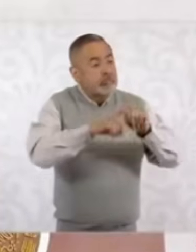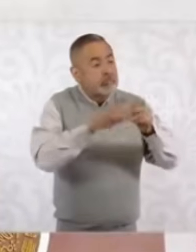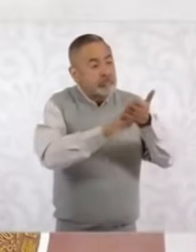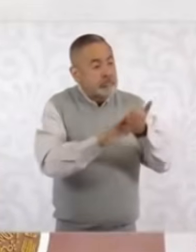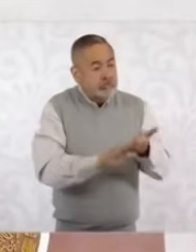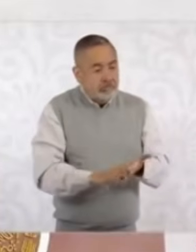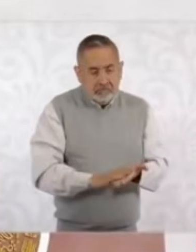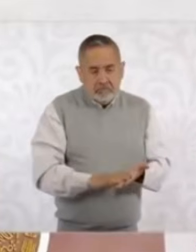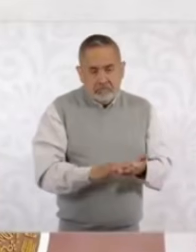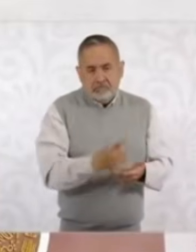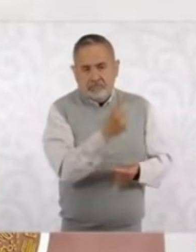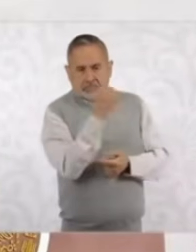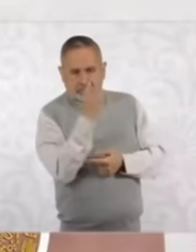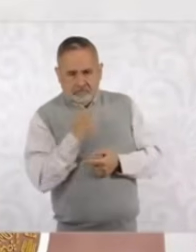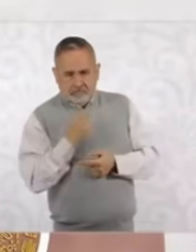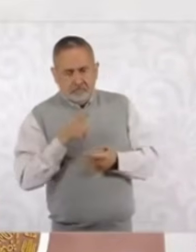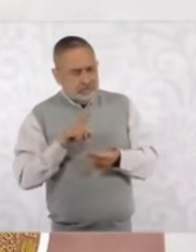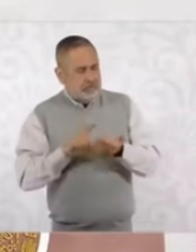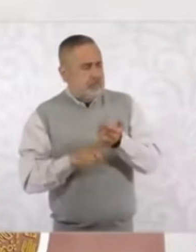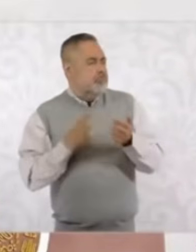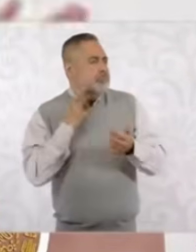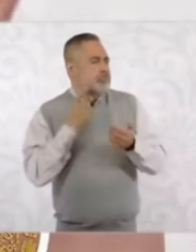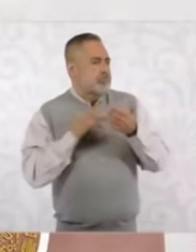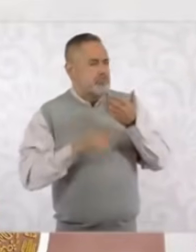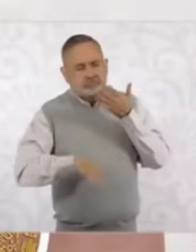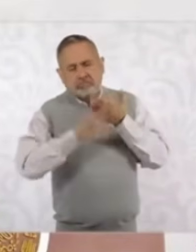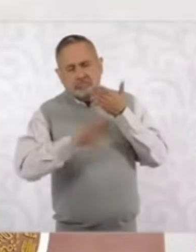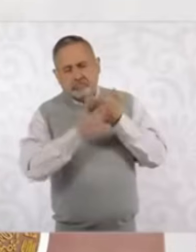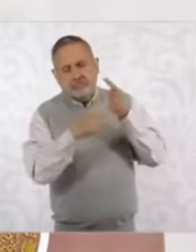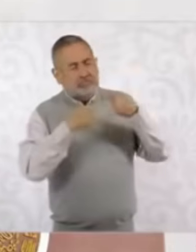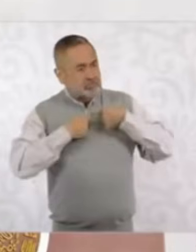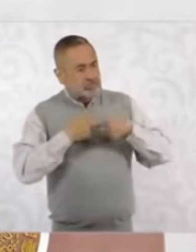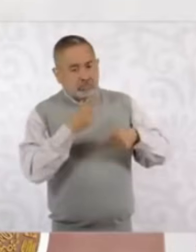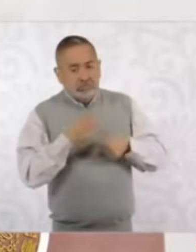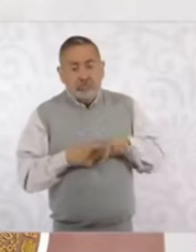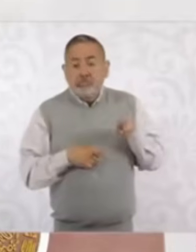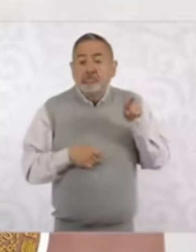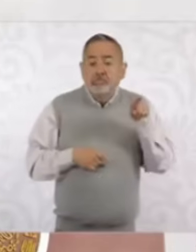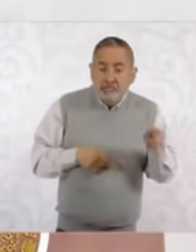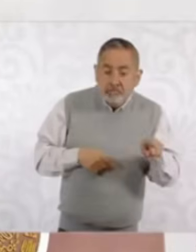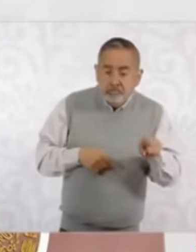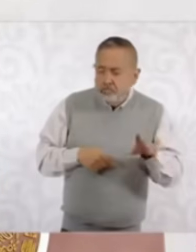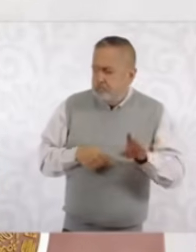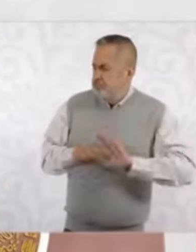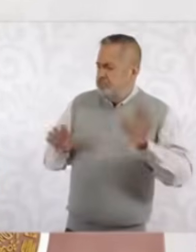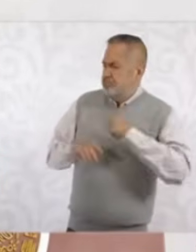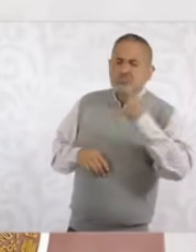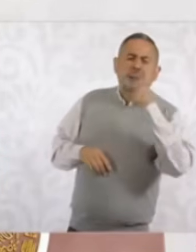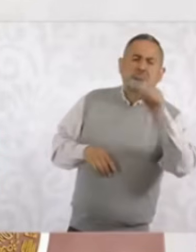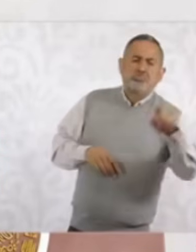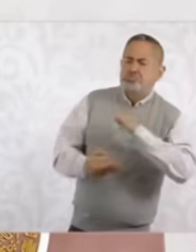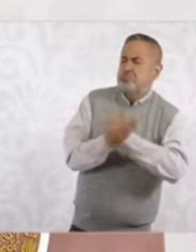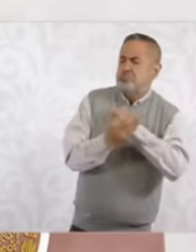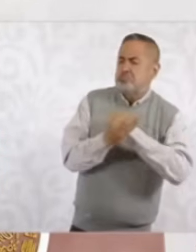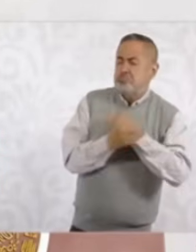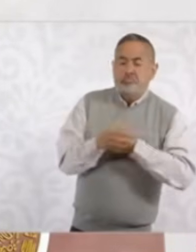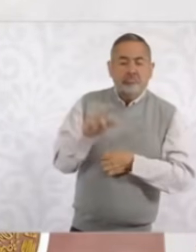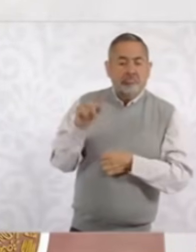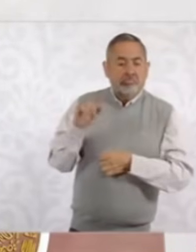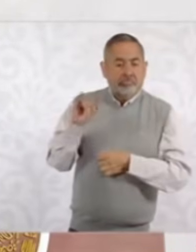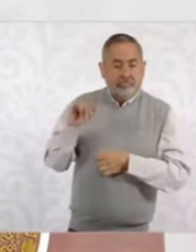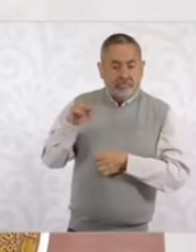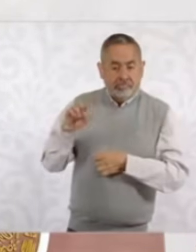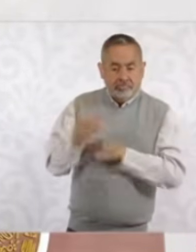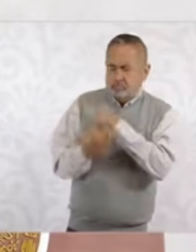eran violencia política de género. Sin embargo, él impugna, lo lleva al Tribunal Electoral y el